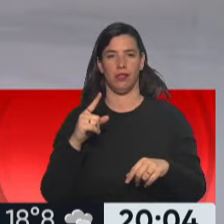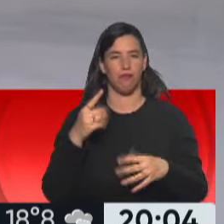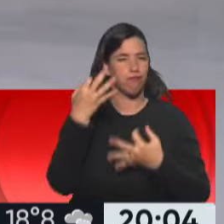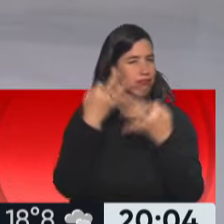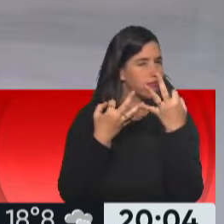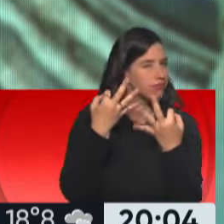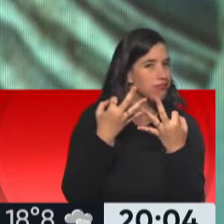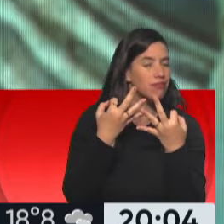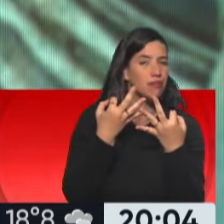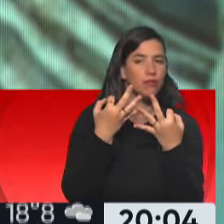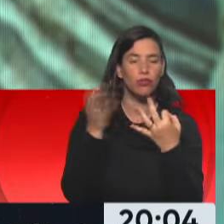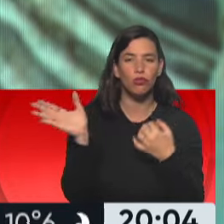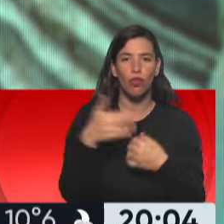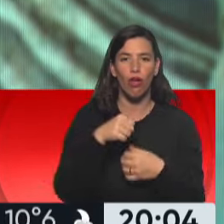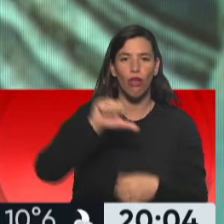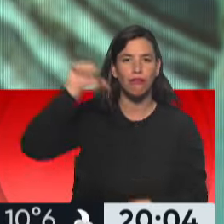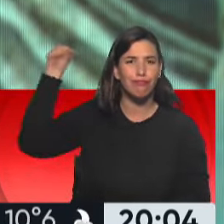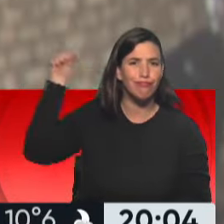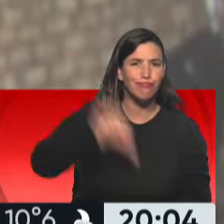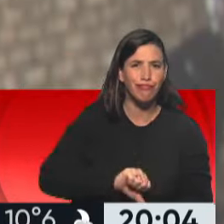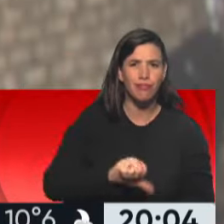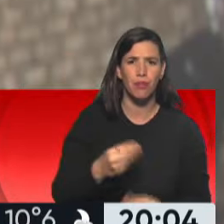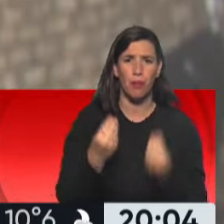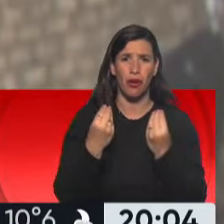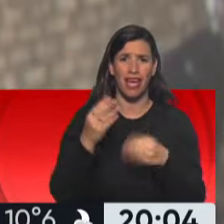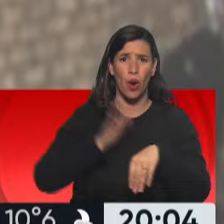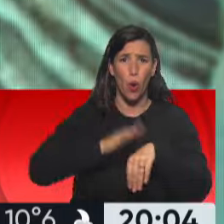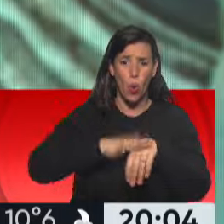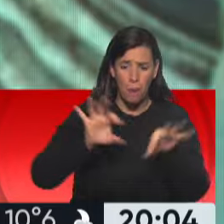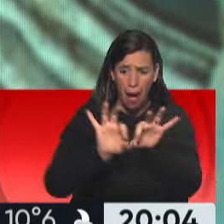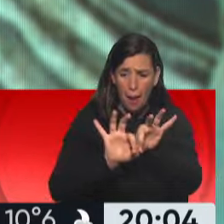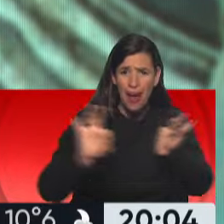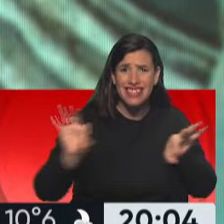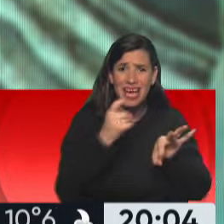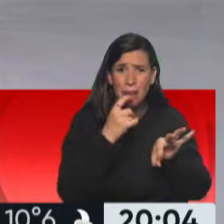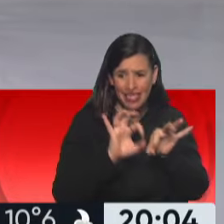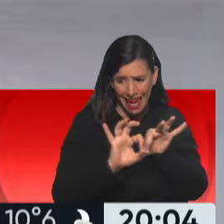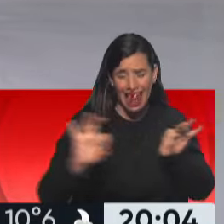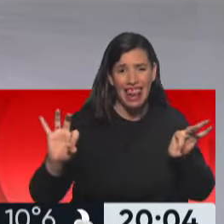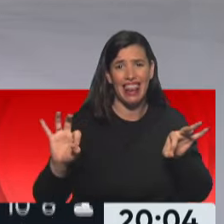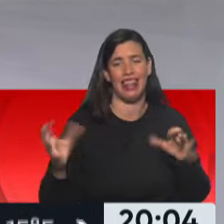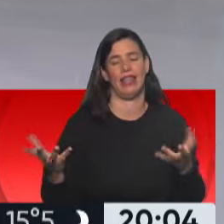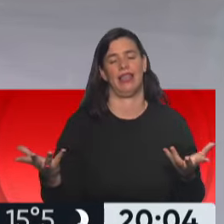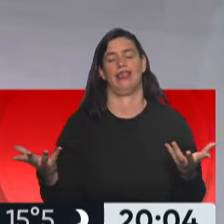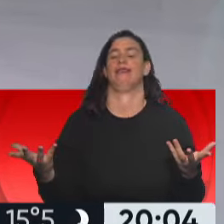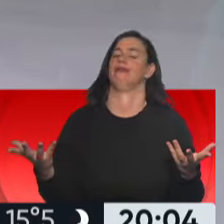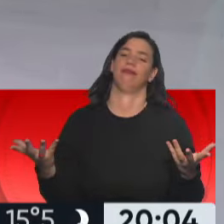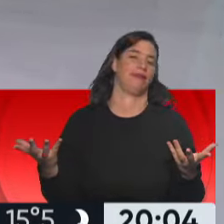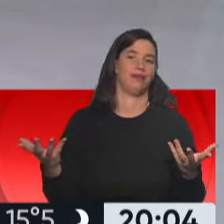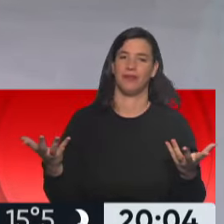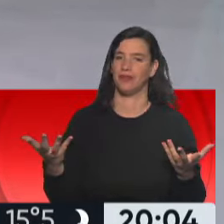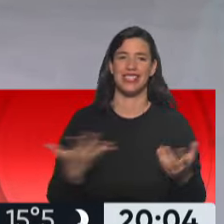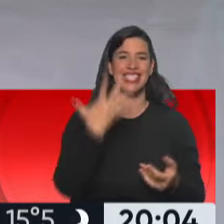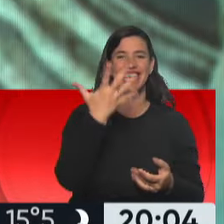termina fracasando por una varilla. Por una varilla, nada. Por una varilla. Nada. Se quedaron a 5 metros increíble. Del Banco